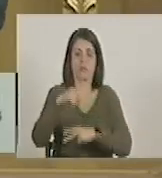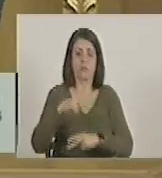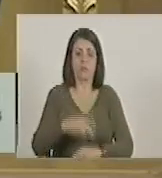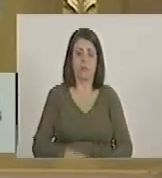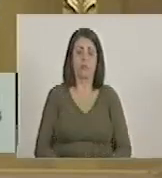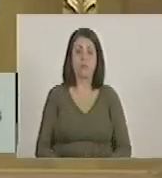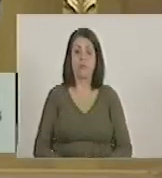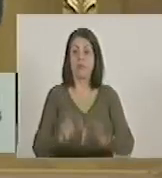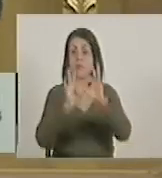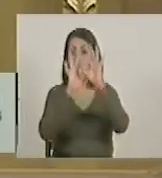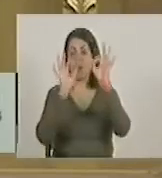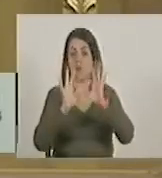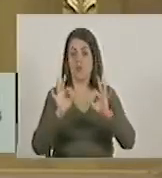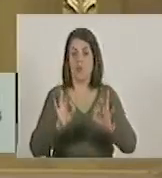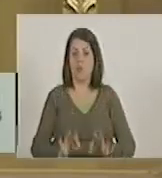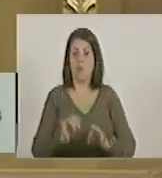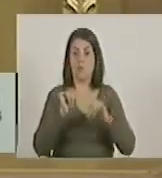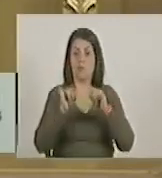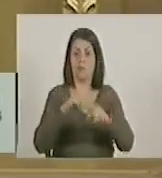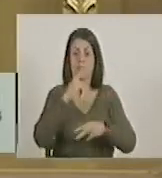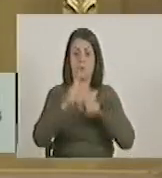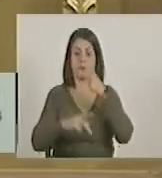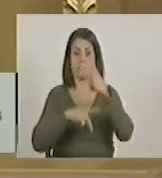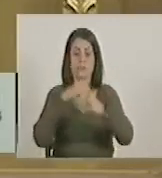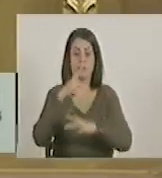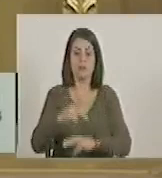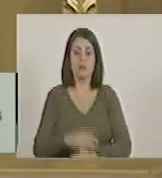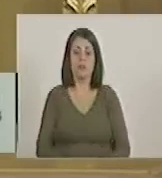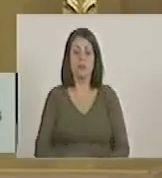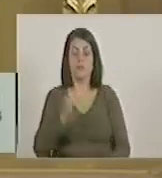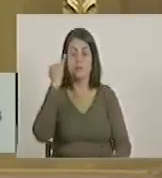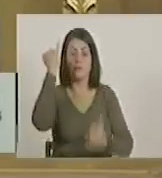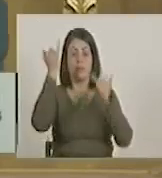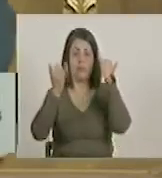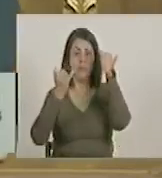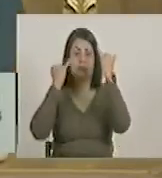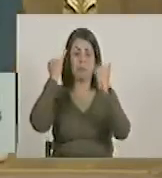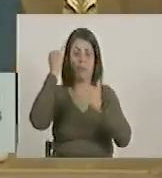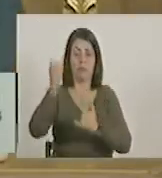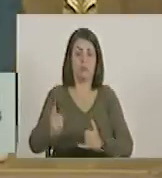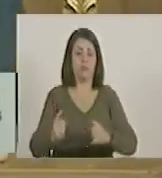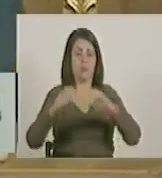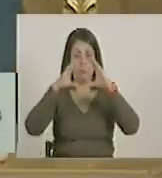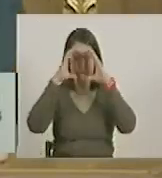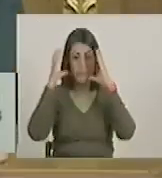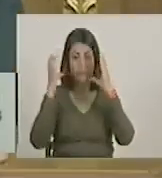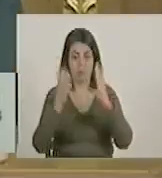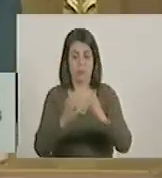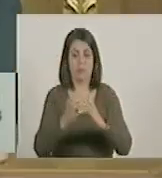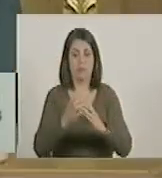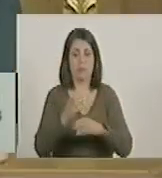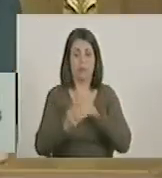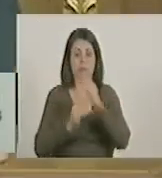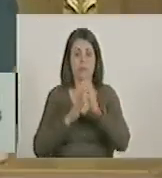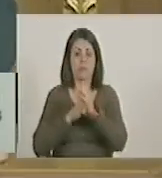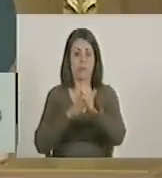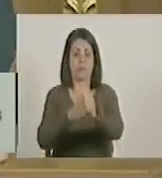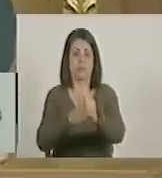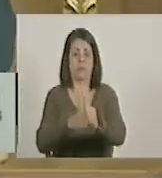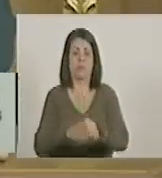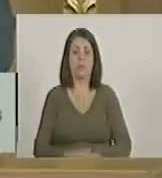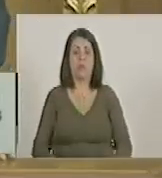procedimientos, mecanismos, políticas, iniciativas, enfoques que están direccionados